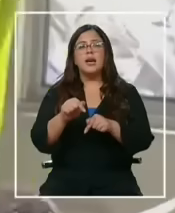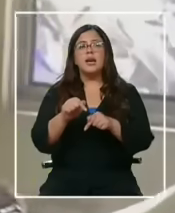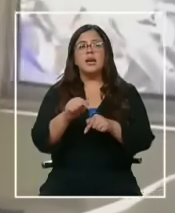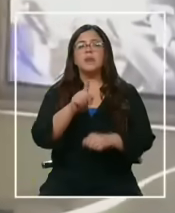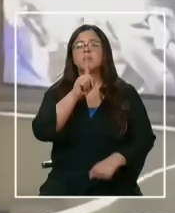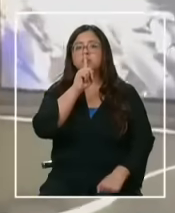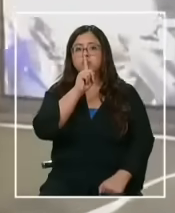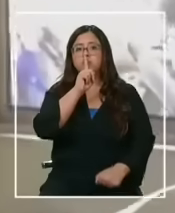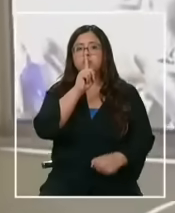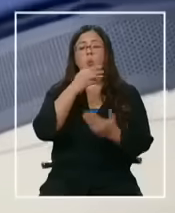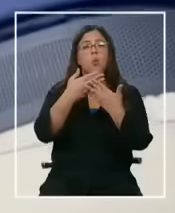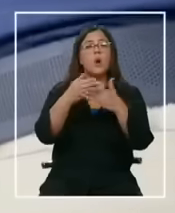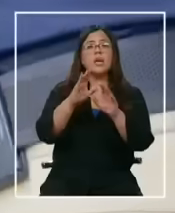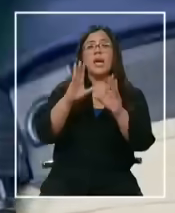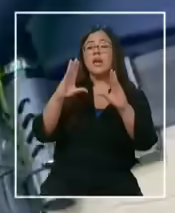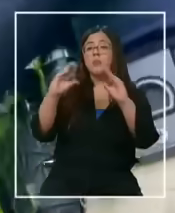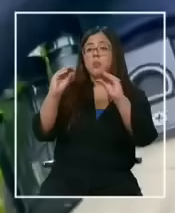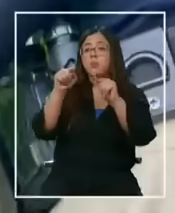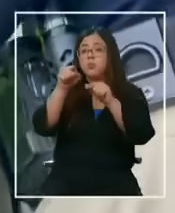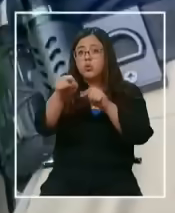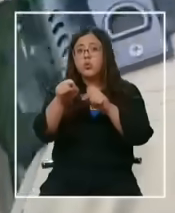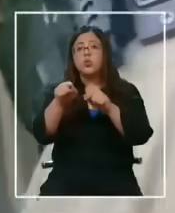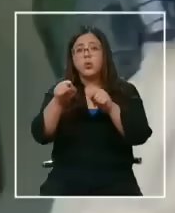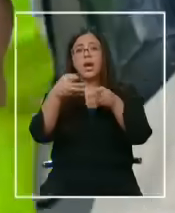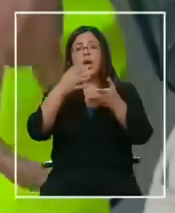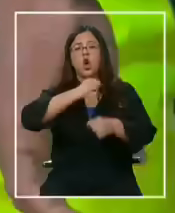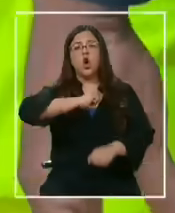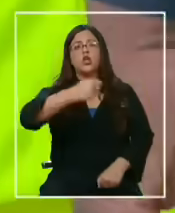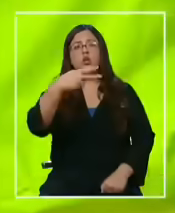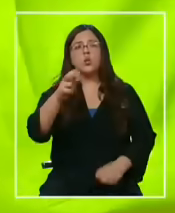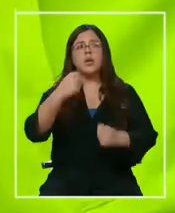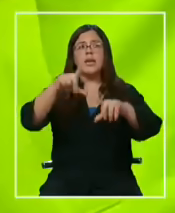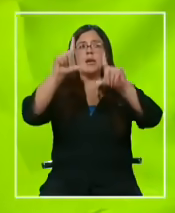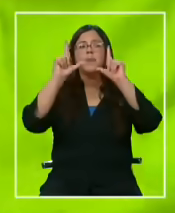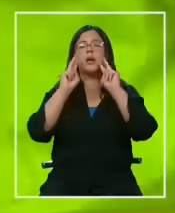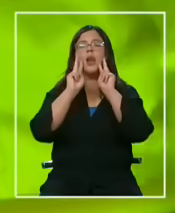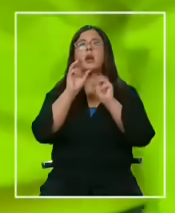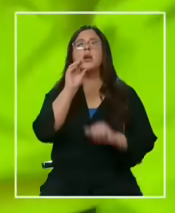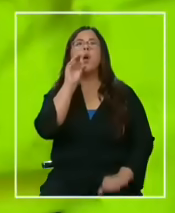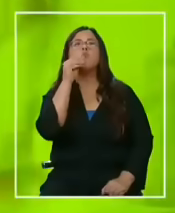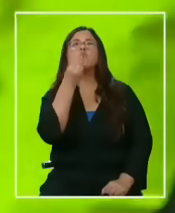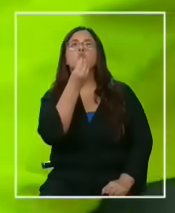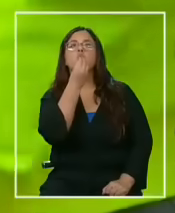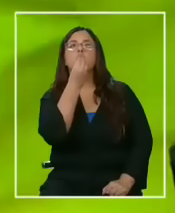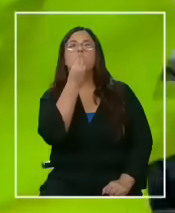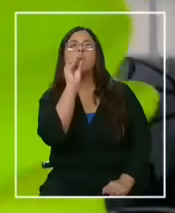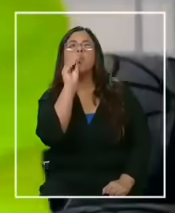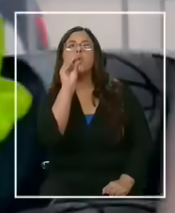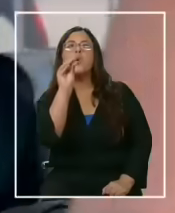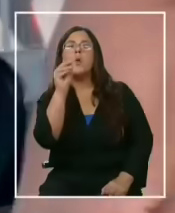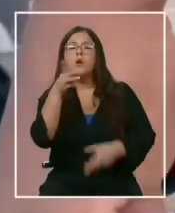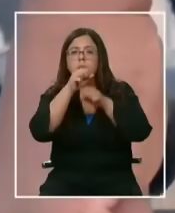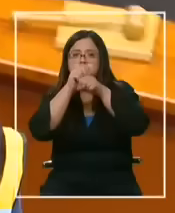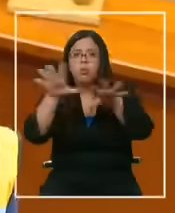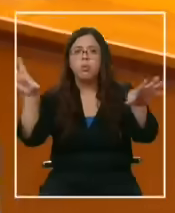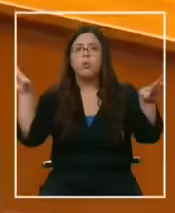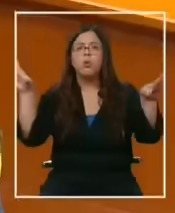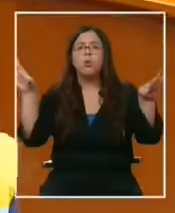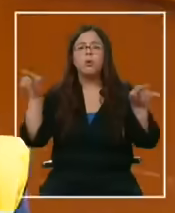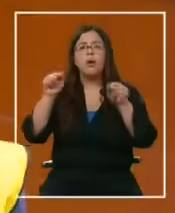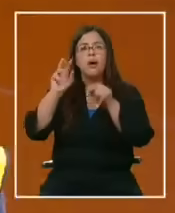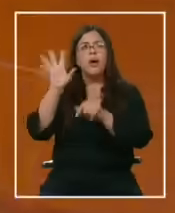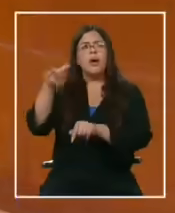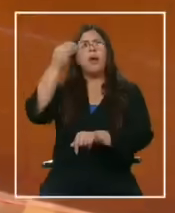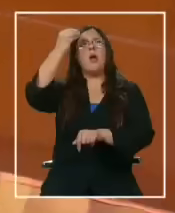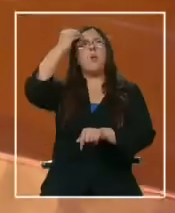diga en su contra su imagen tirando Besos a la cámara fue rápidamente difundida lo que